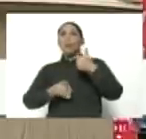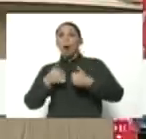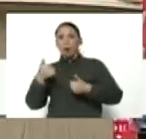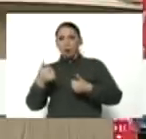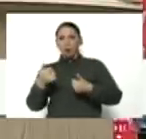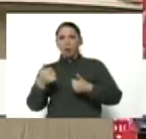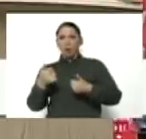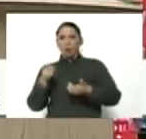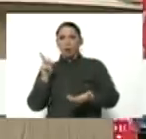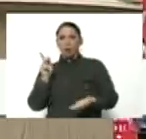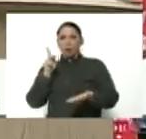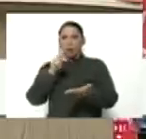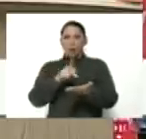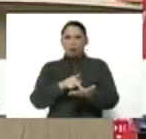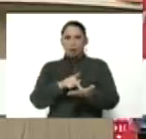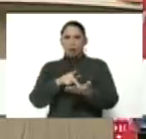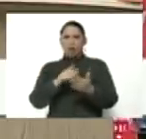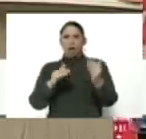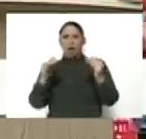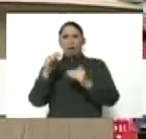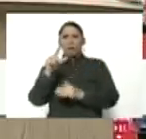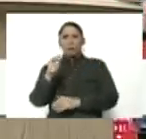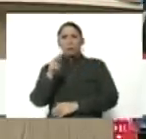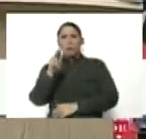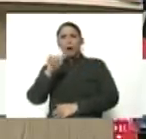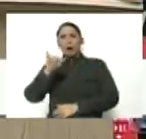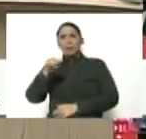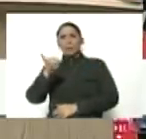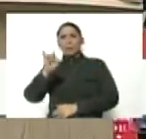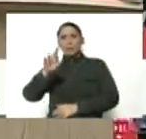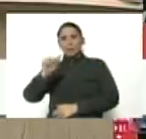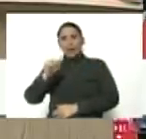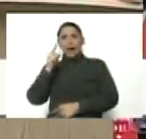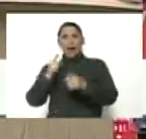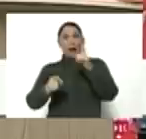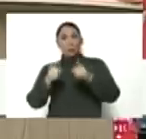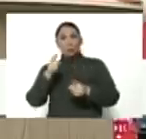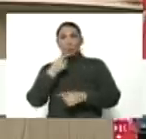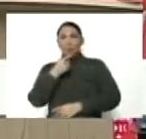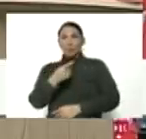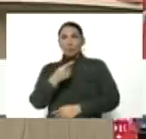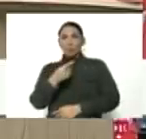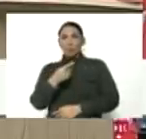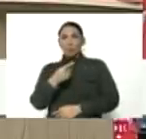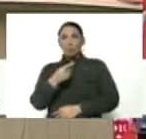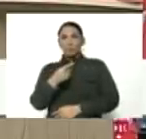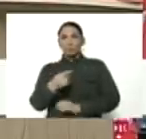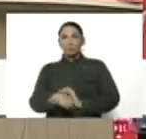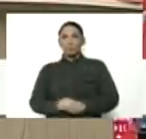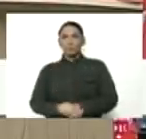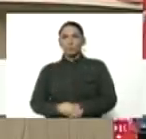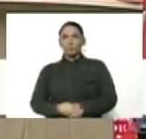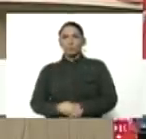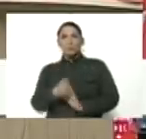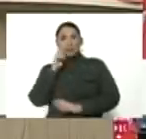su llegada a la Alta Guajira. Hay algo que dijo, si había visto a alguien con silla de ruedas allí,